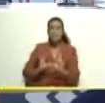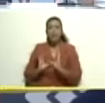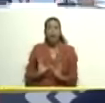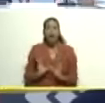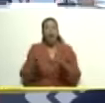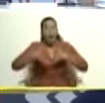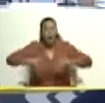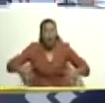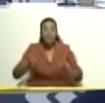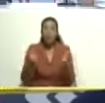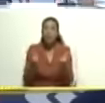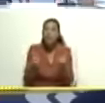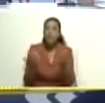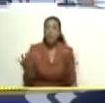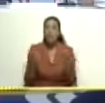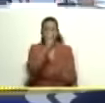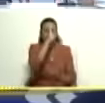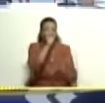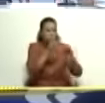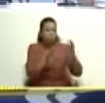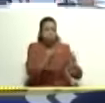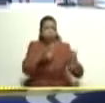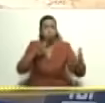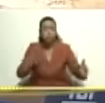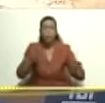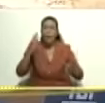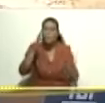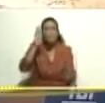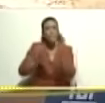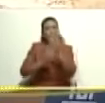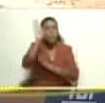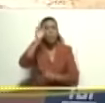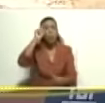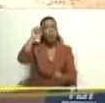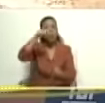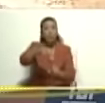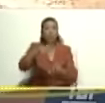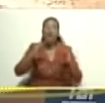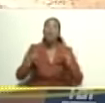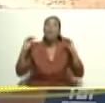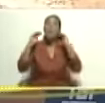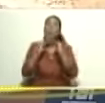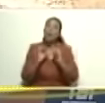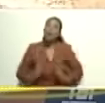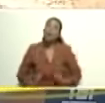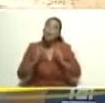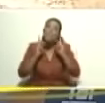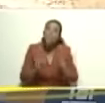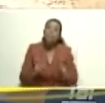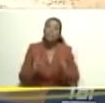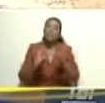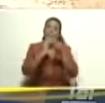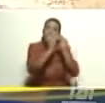generar riqueza monetaria para avanzar en el gran objetivo de la igualdad, de la restitución del estado de